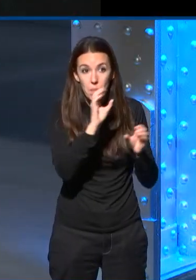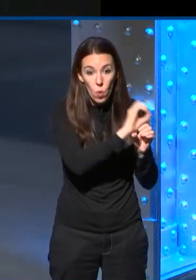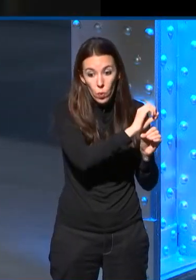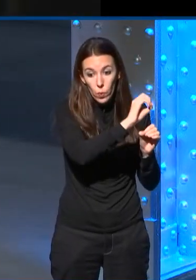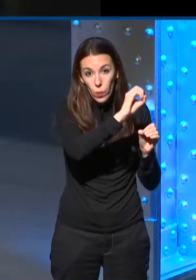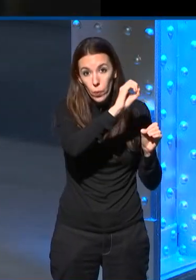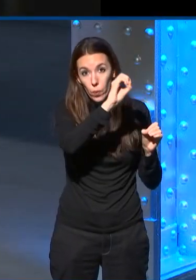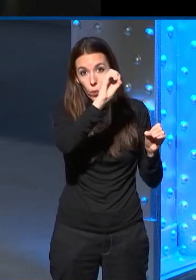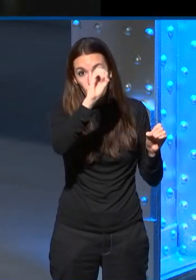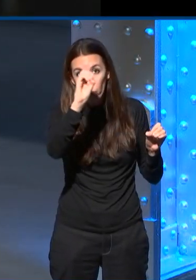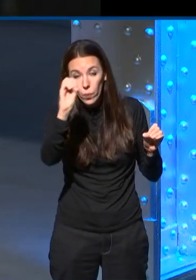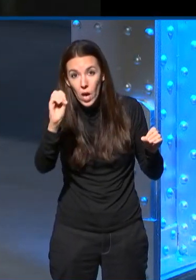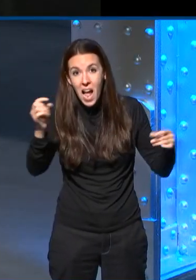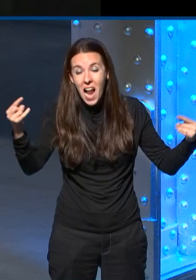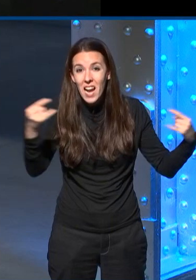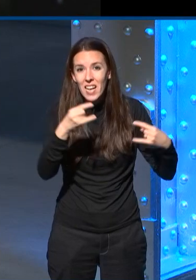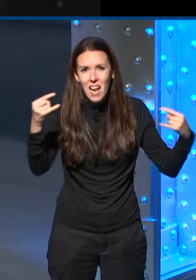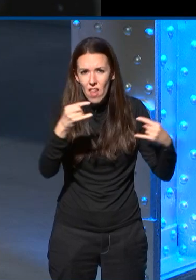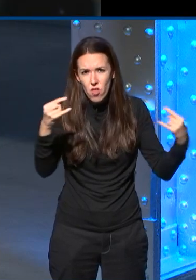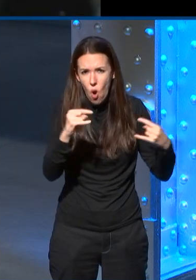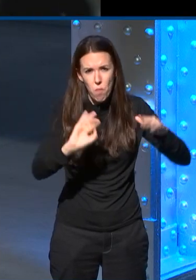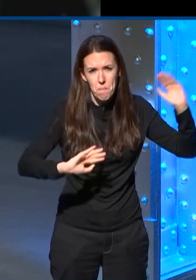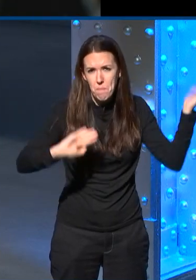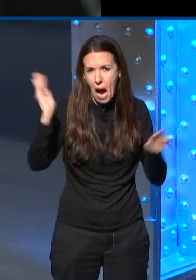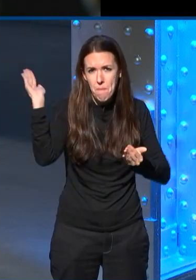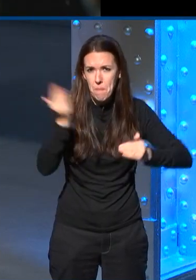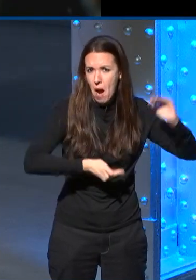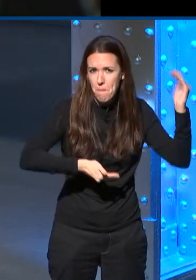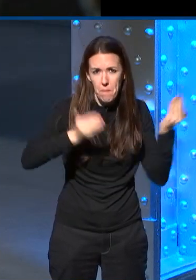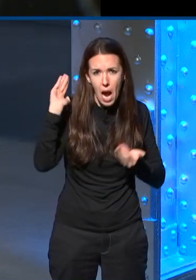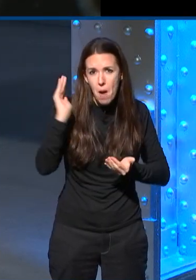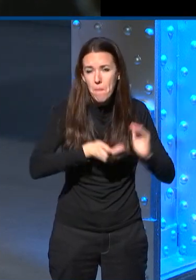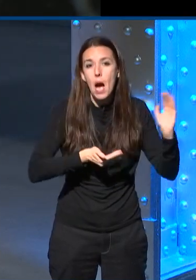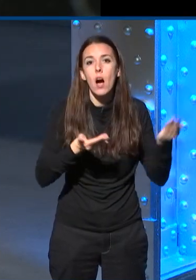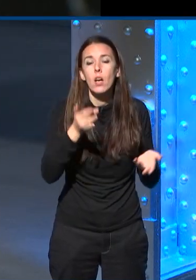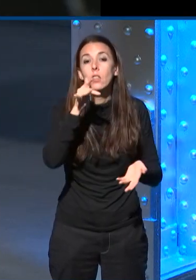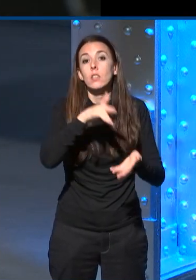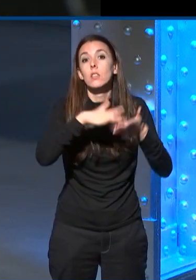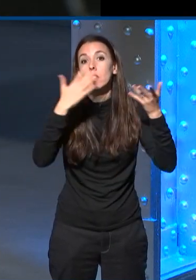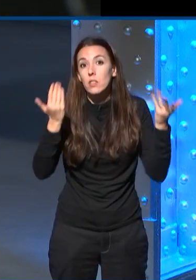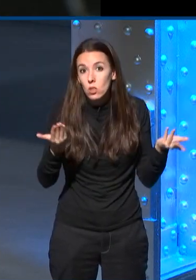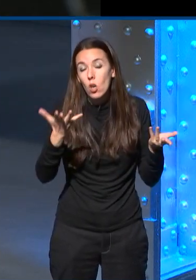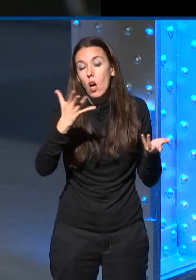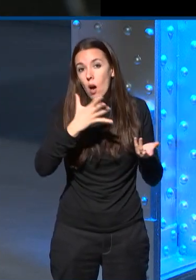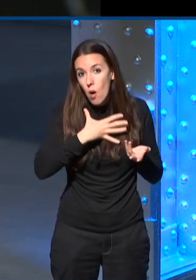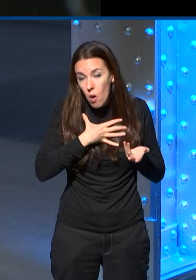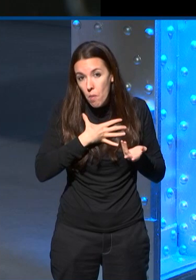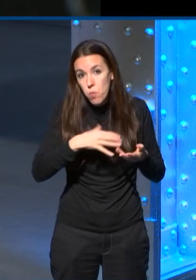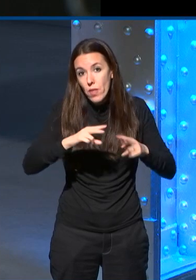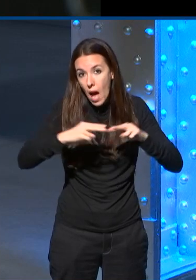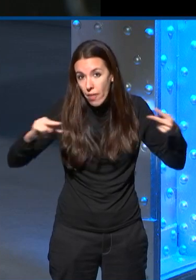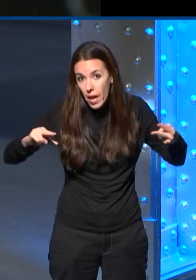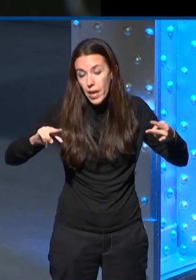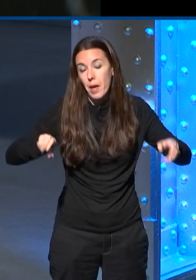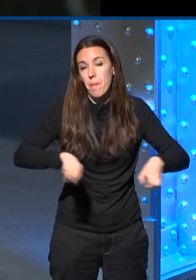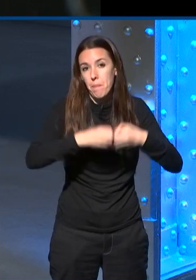en el fondo la radiación está totalmente golpeando a los seres humanos y el ADN pues, se puede ir rompiendo. Y eso